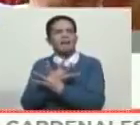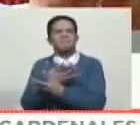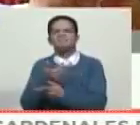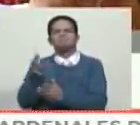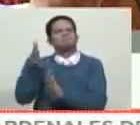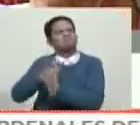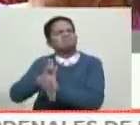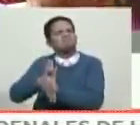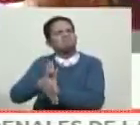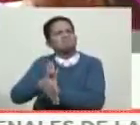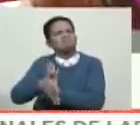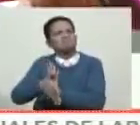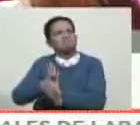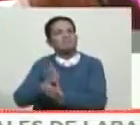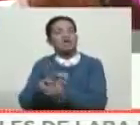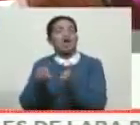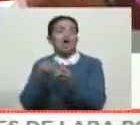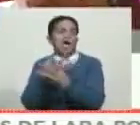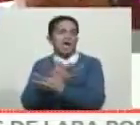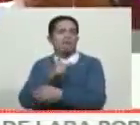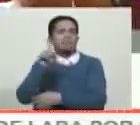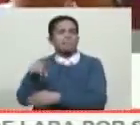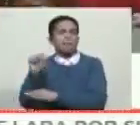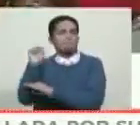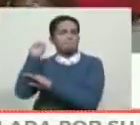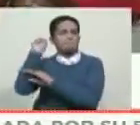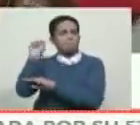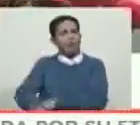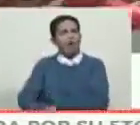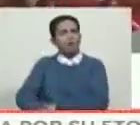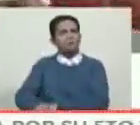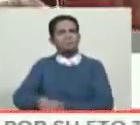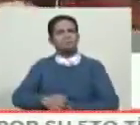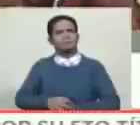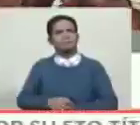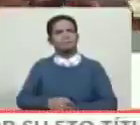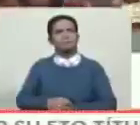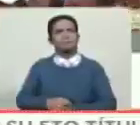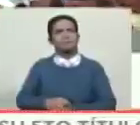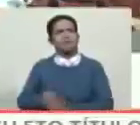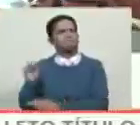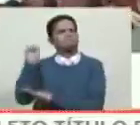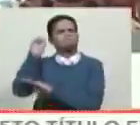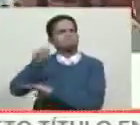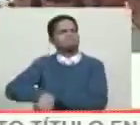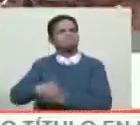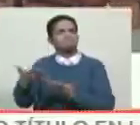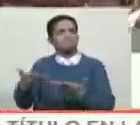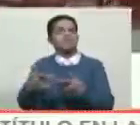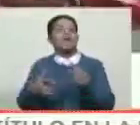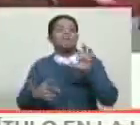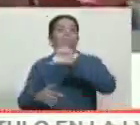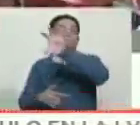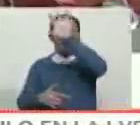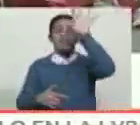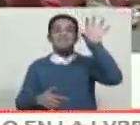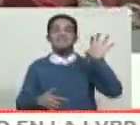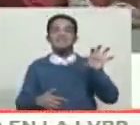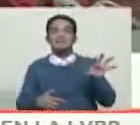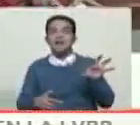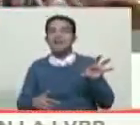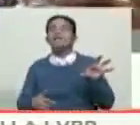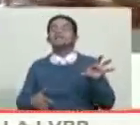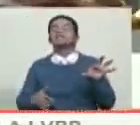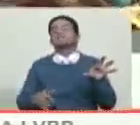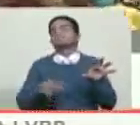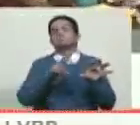OEA? Los derrotamos. Fueron derrotados por la dignidad de unos pueblos, los vendepatrias, los